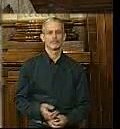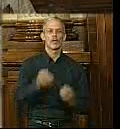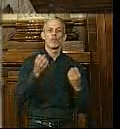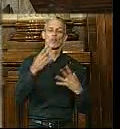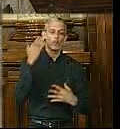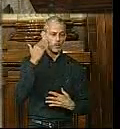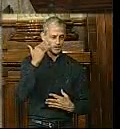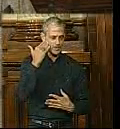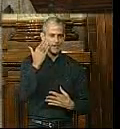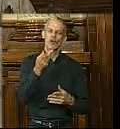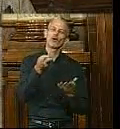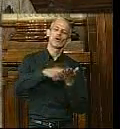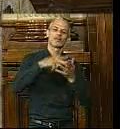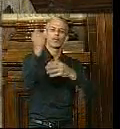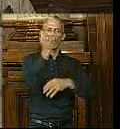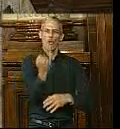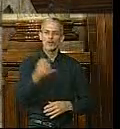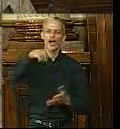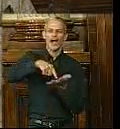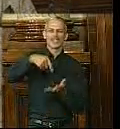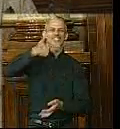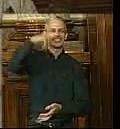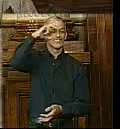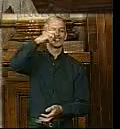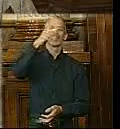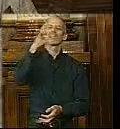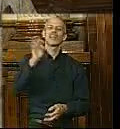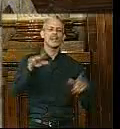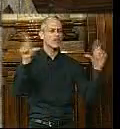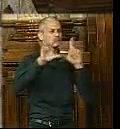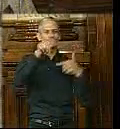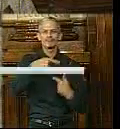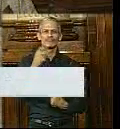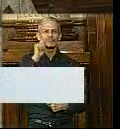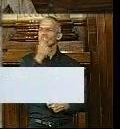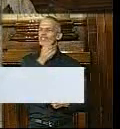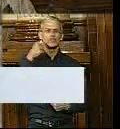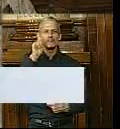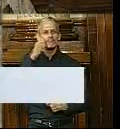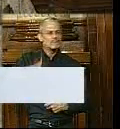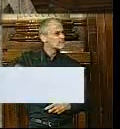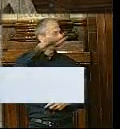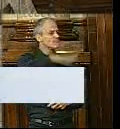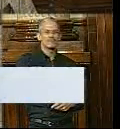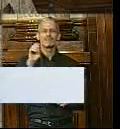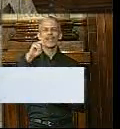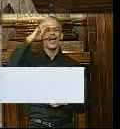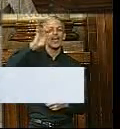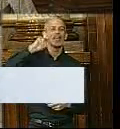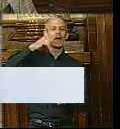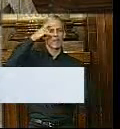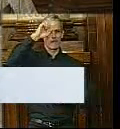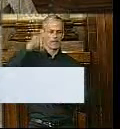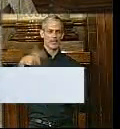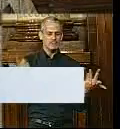Buenas tardes, otro jueves aquí en el Senado TV, en este salón que nos encanta, el Salón Eva Perón, y